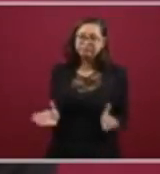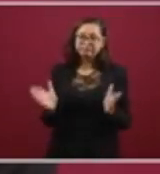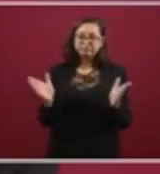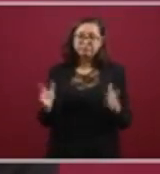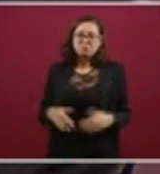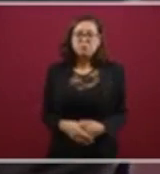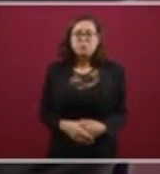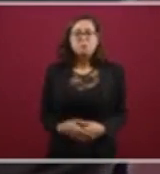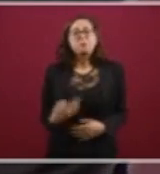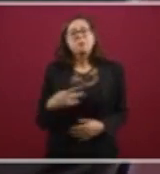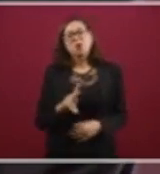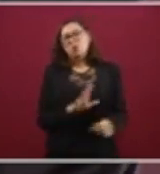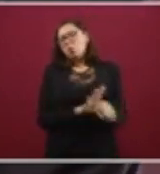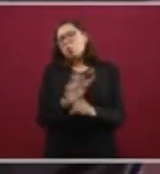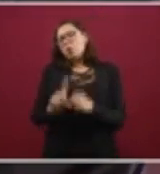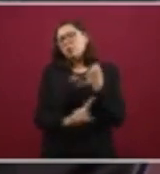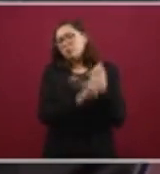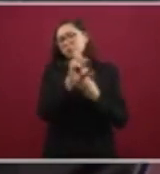hay inconformidad